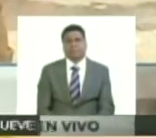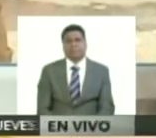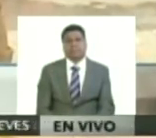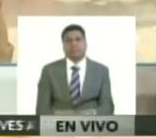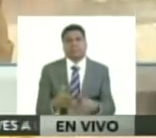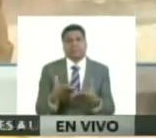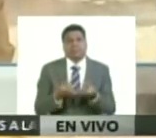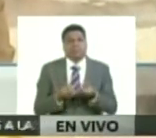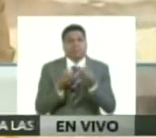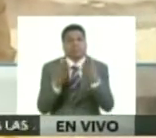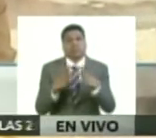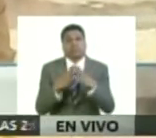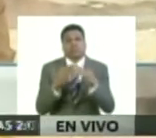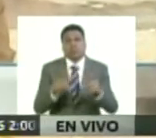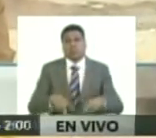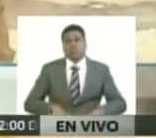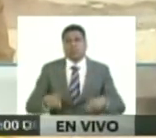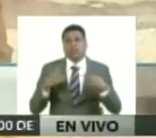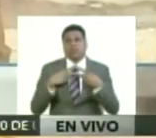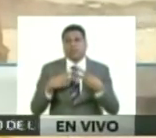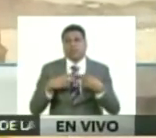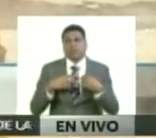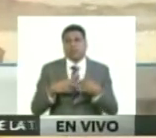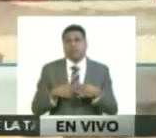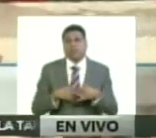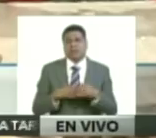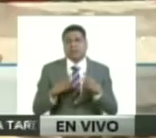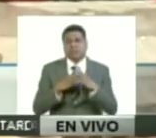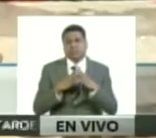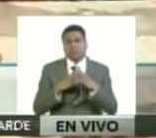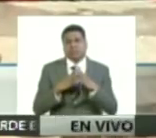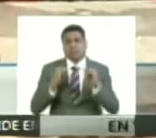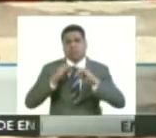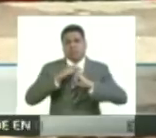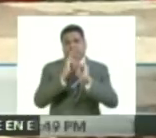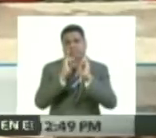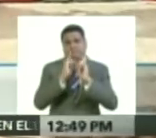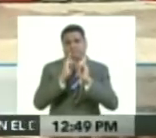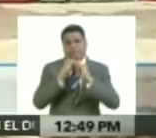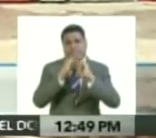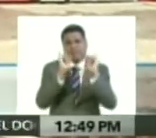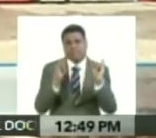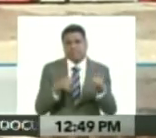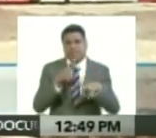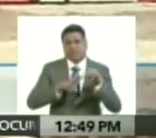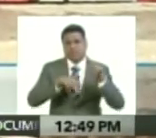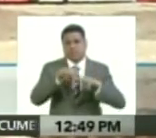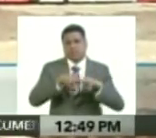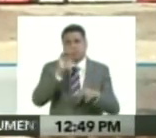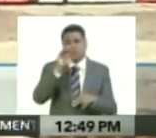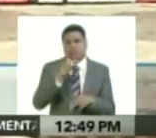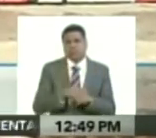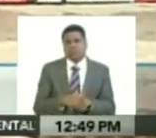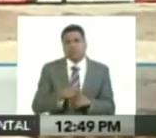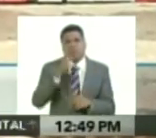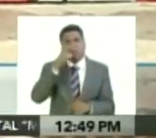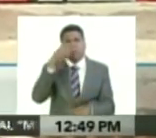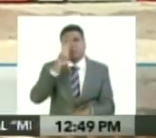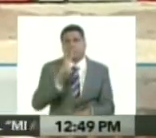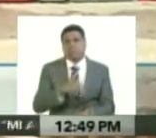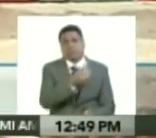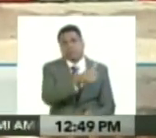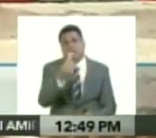vida, por la felicidad y el disfrute y la construcción de futuro del pueblo de Venezuela, de